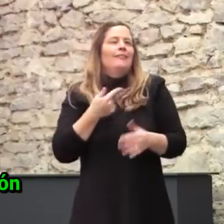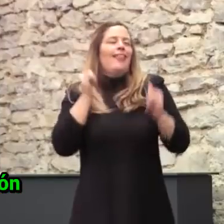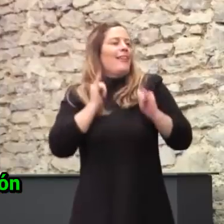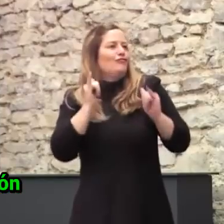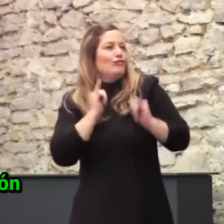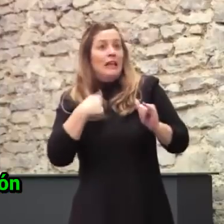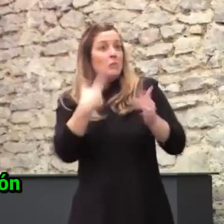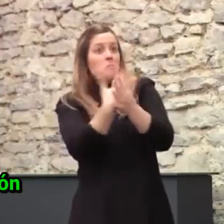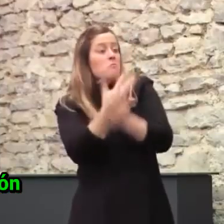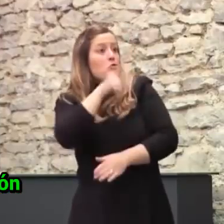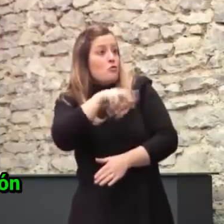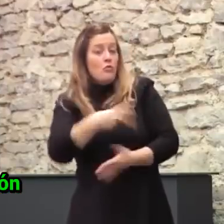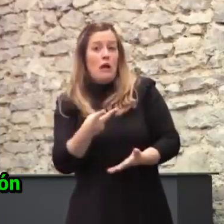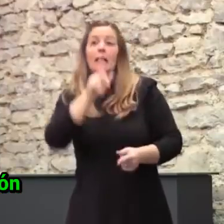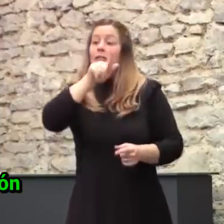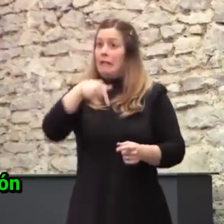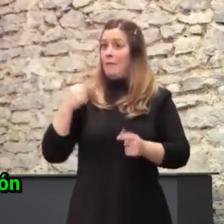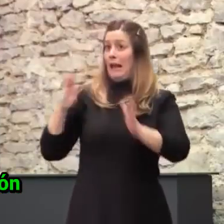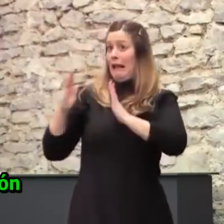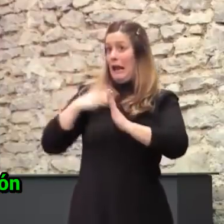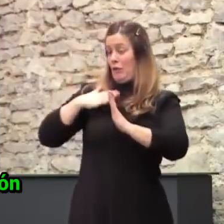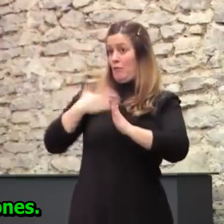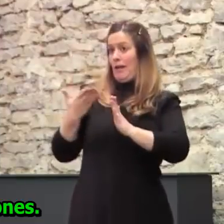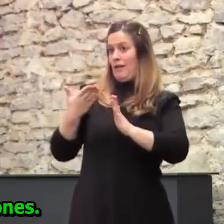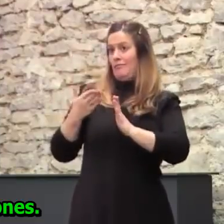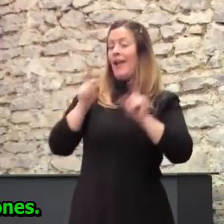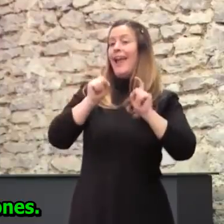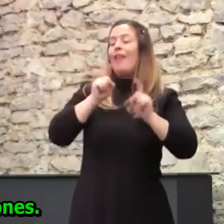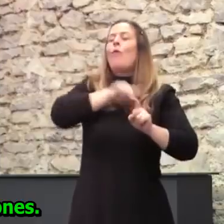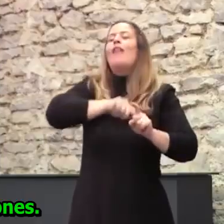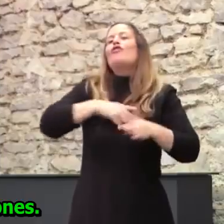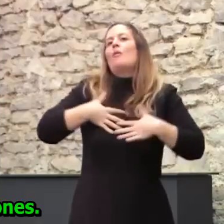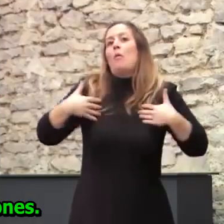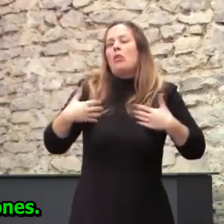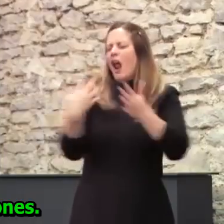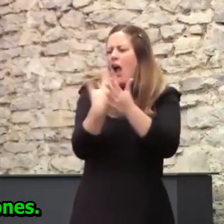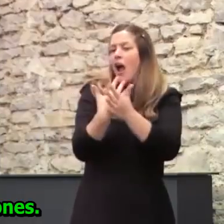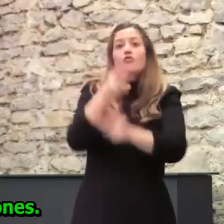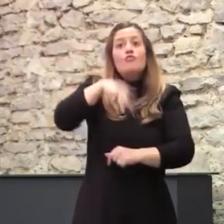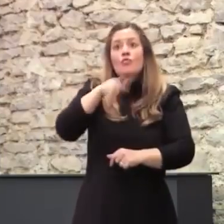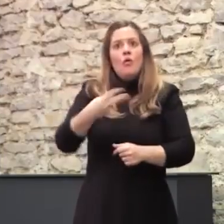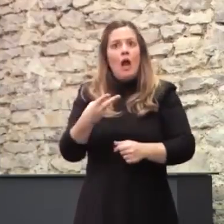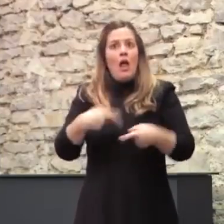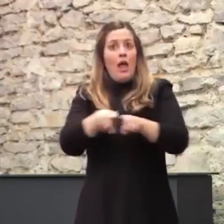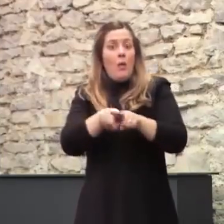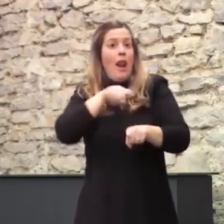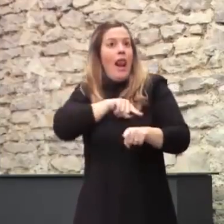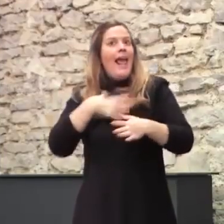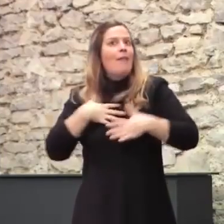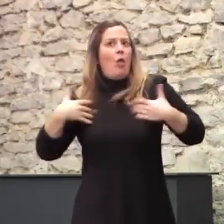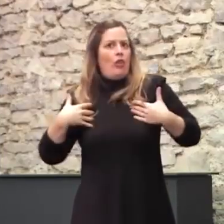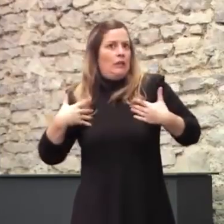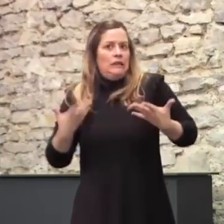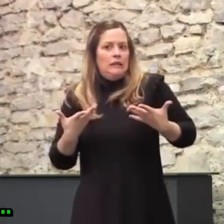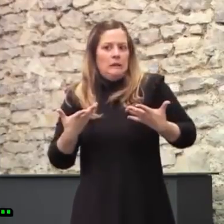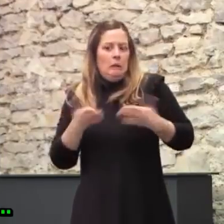Tampoco nos dieron nunca en mi generación educación emocional. Es decir, siempre hubo represión de las emociones, ¿no? Cuando nos poníamos muy contentas